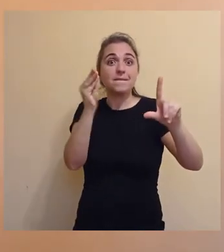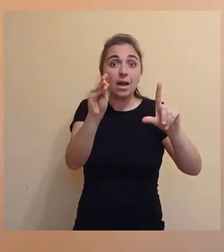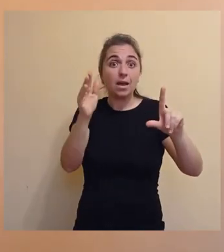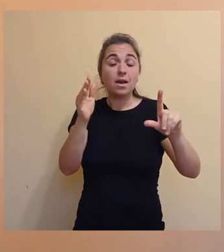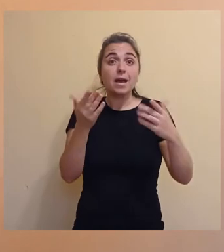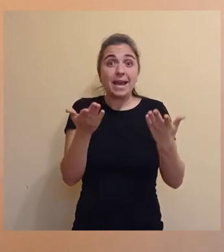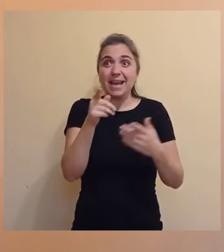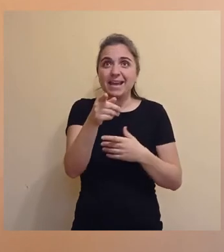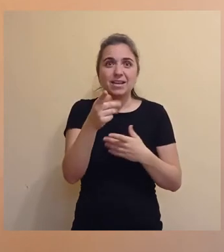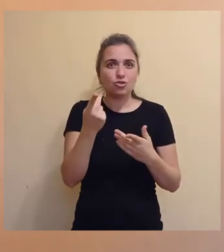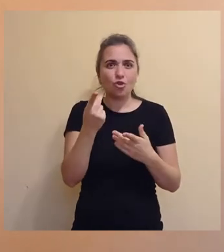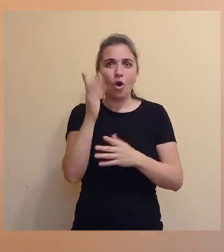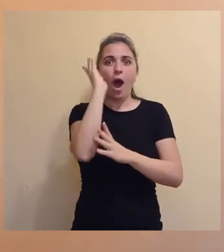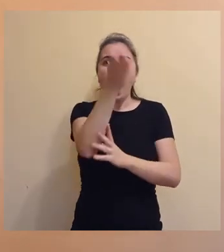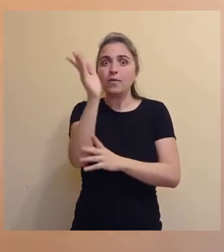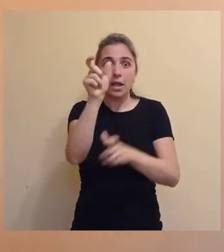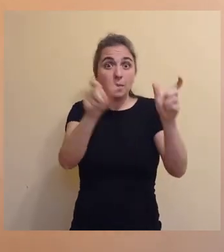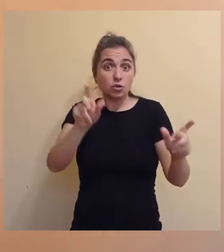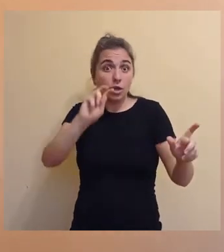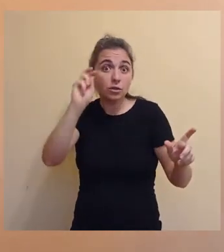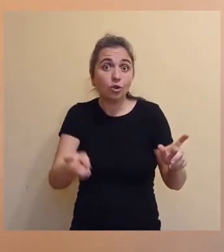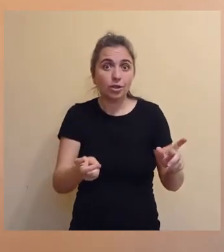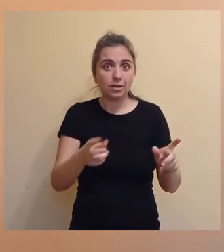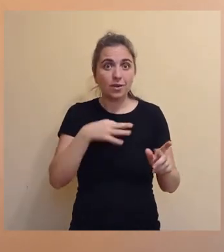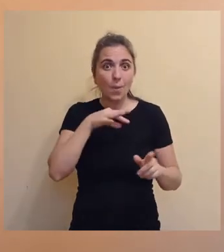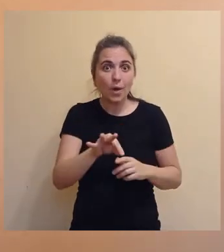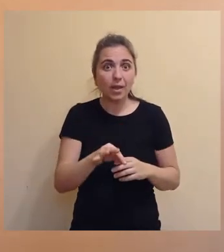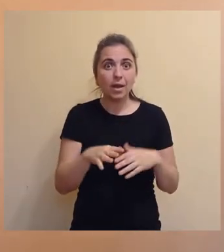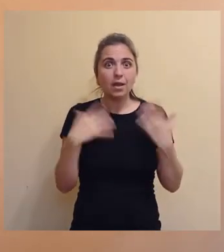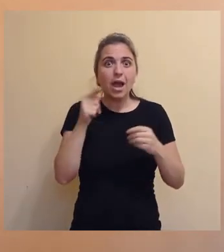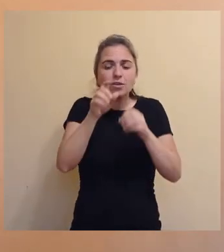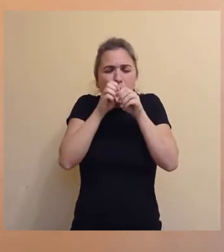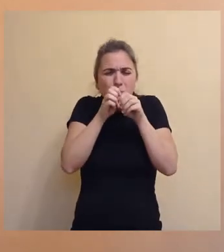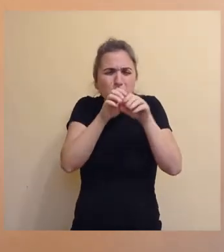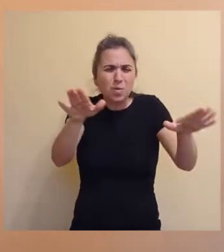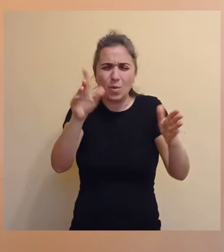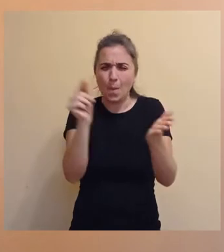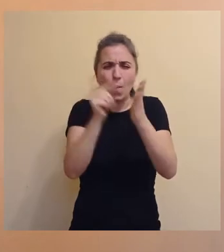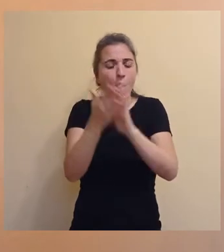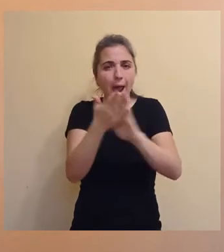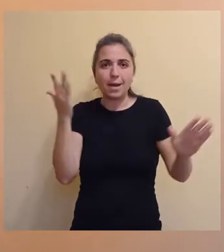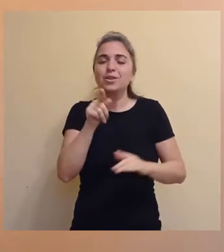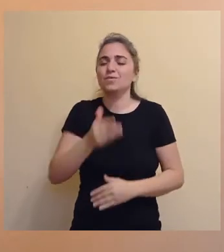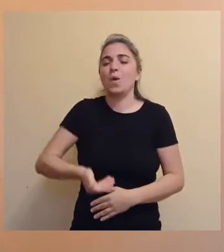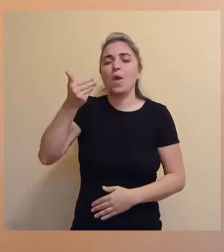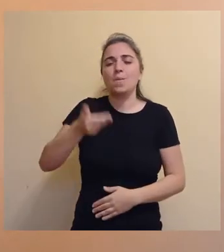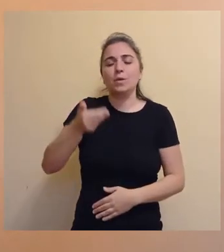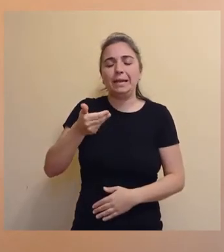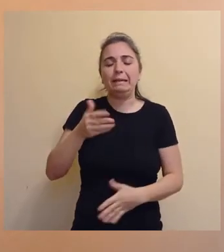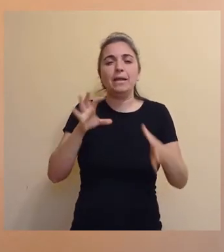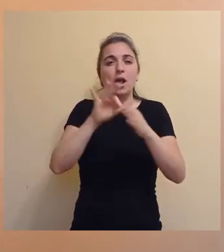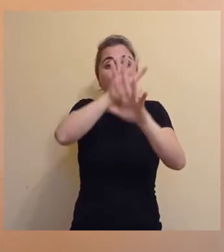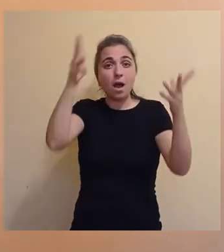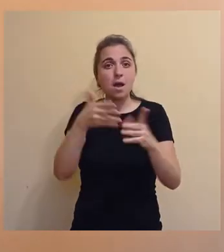está haciéndole daño a alguien. ¿Y qué pasa? Que se multiplica muy rápido. Esto es algo muy importante de las